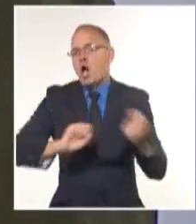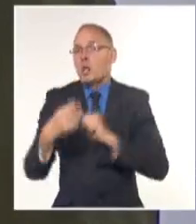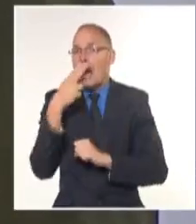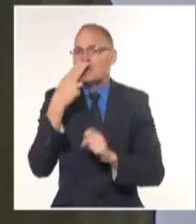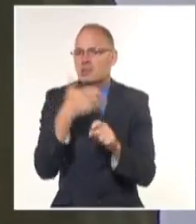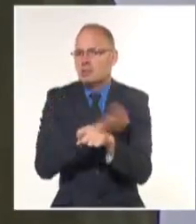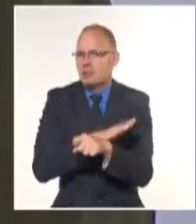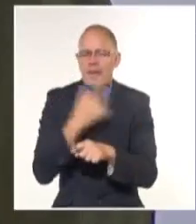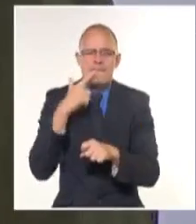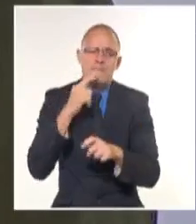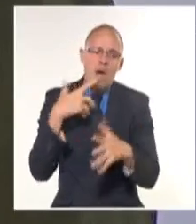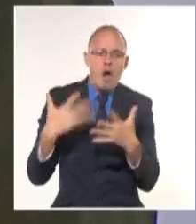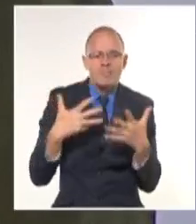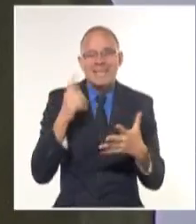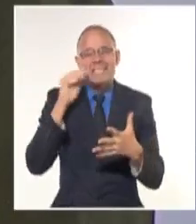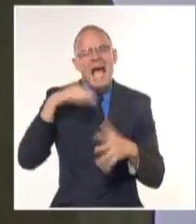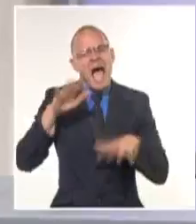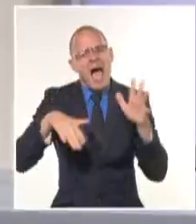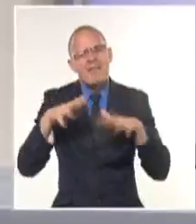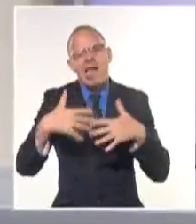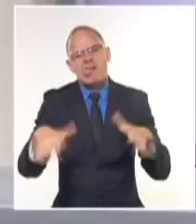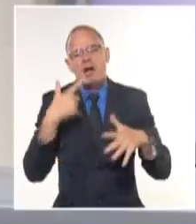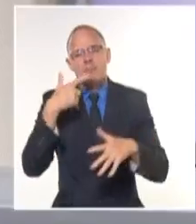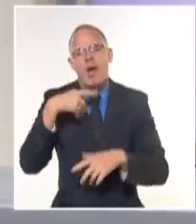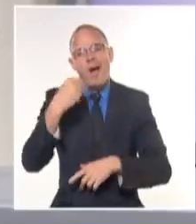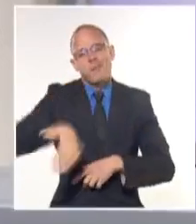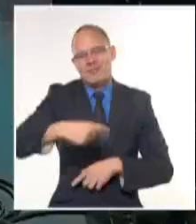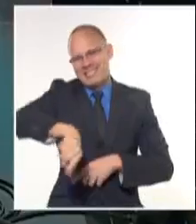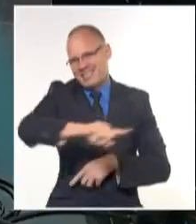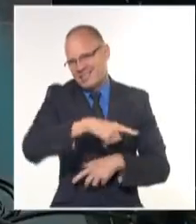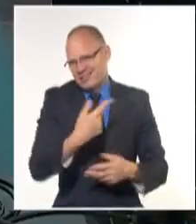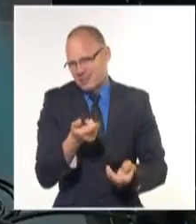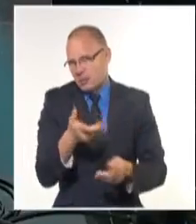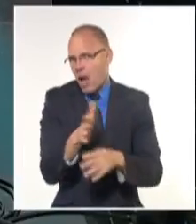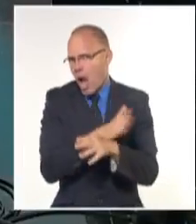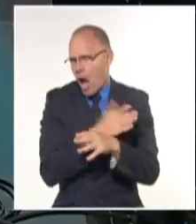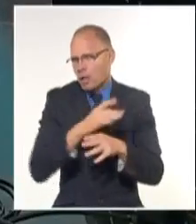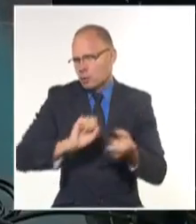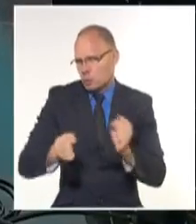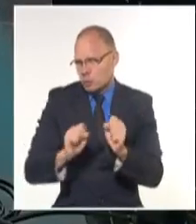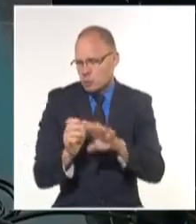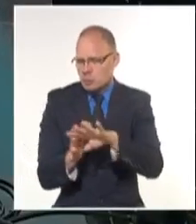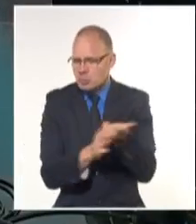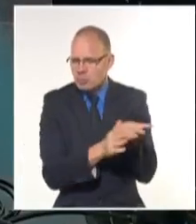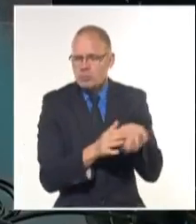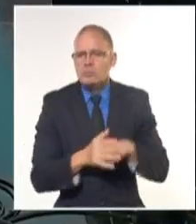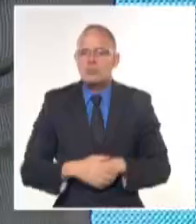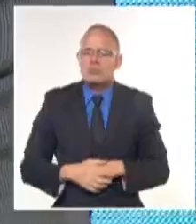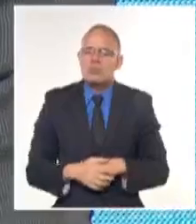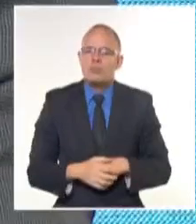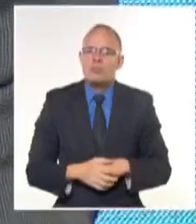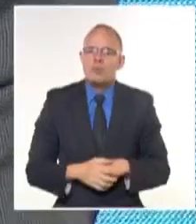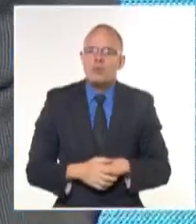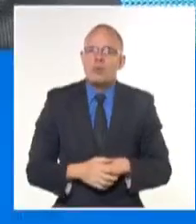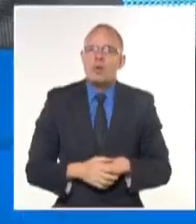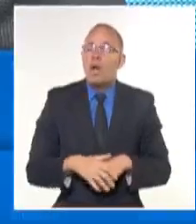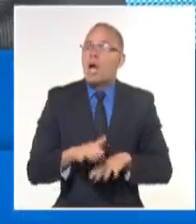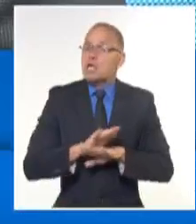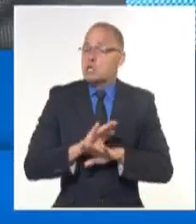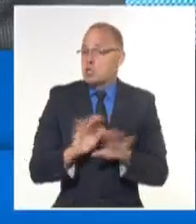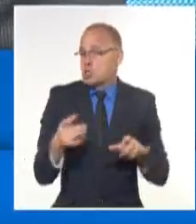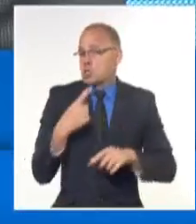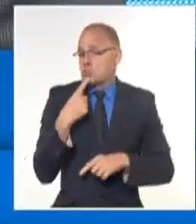algunos casos facilitan estos hechos. Vicecontralor, ¿estamos igual que en julio cuando vinieron? A partir de las acciones de control que se